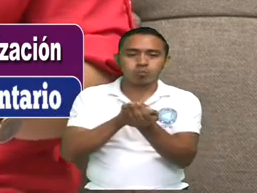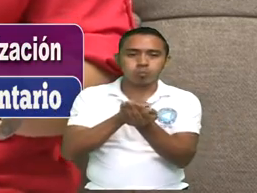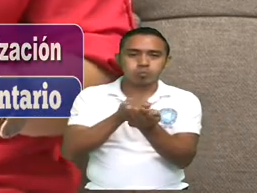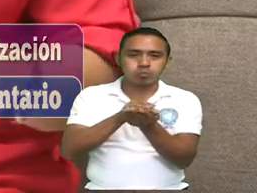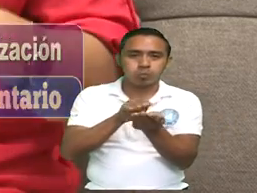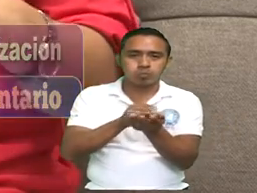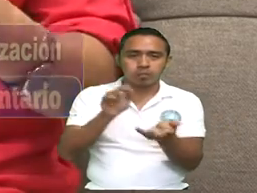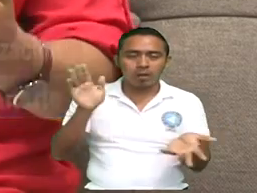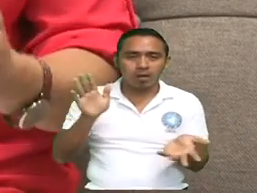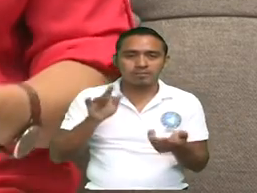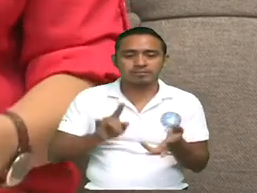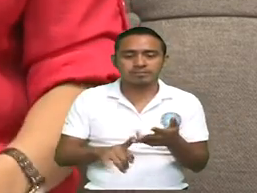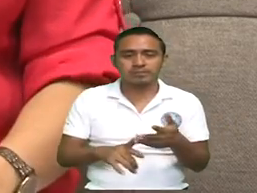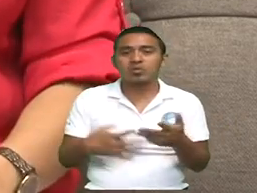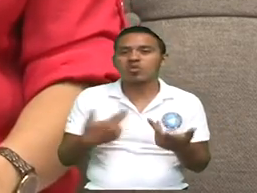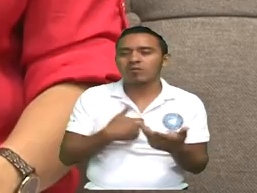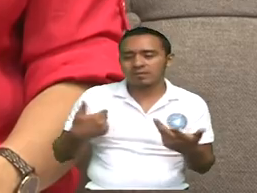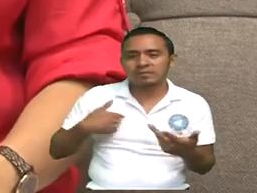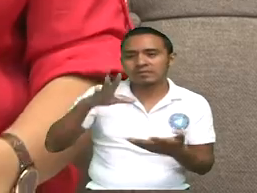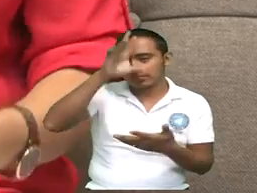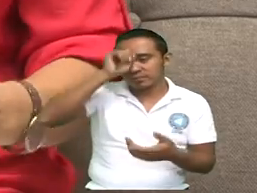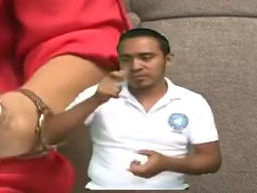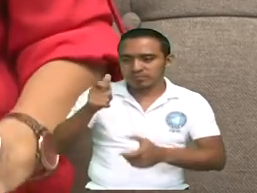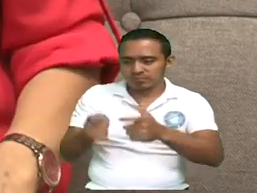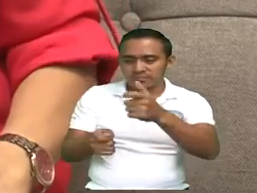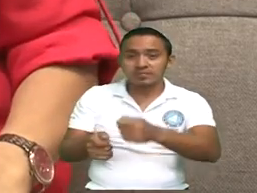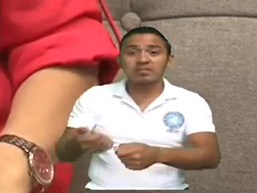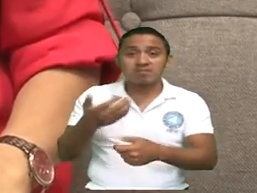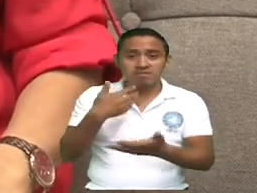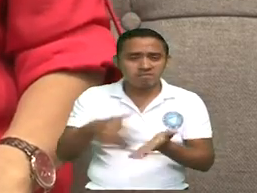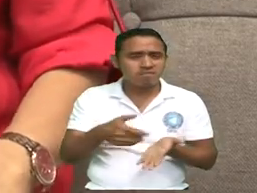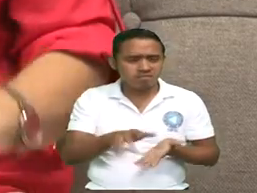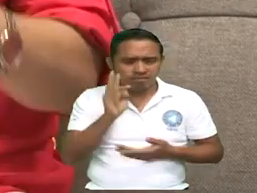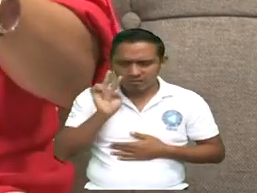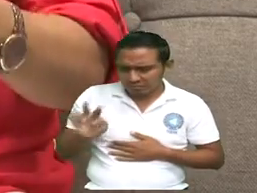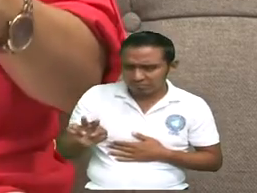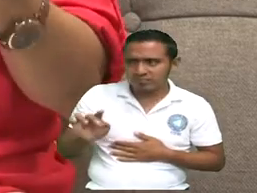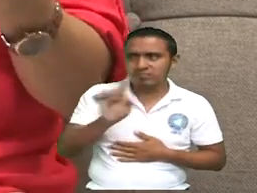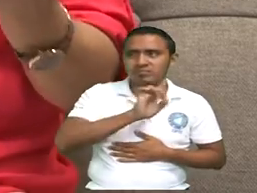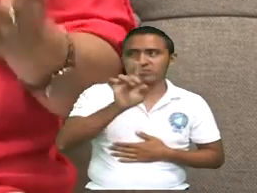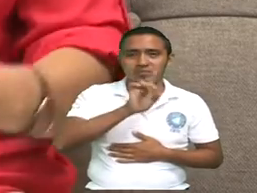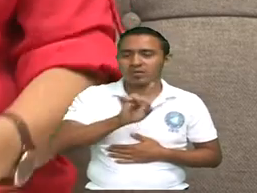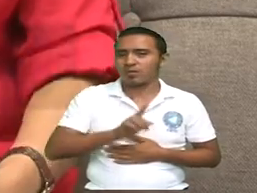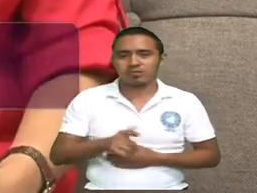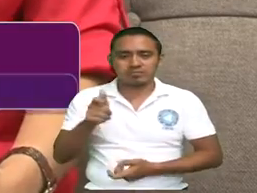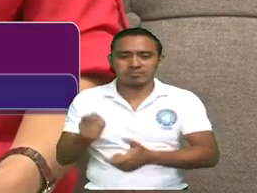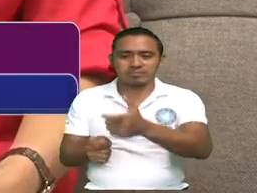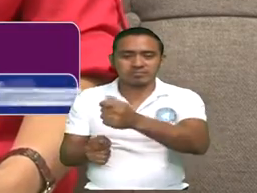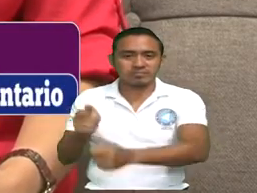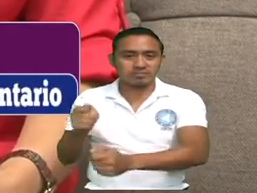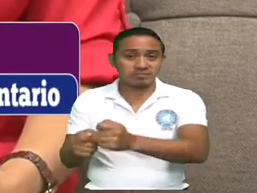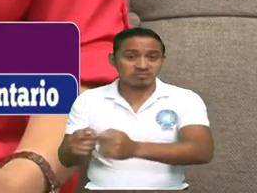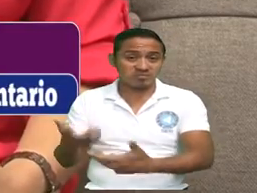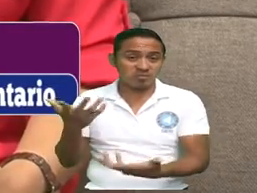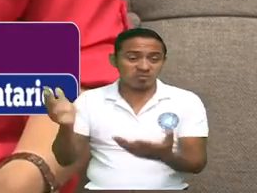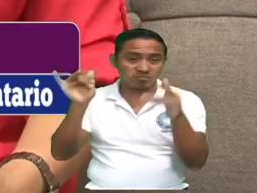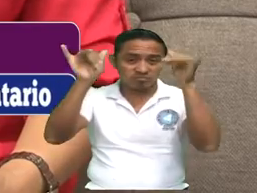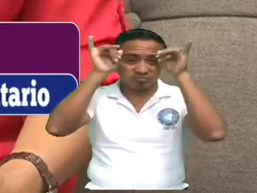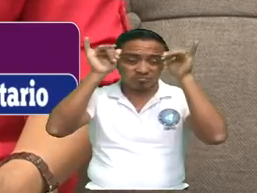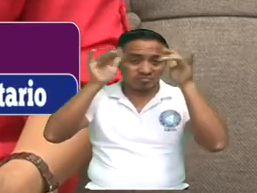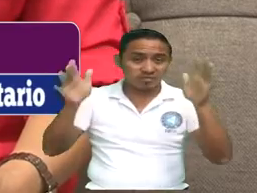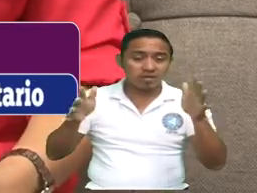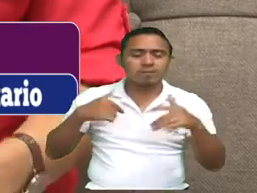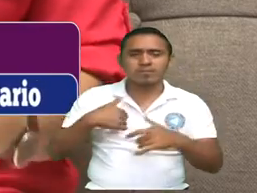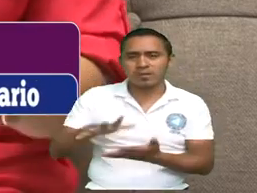y ordeñar las vacas, que no es tan fácil como se ve, ¿verdad? Solo ahí, no es tan fácil. Entonces, todo eso lo